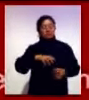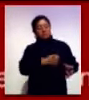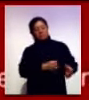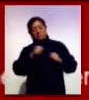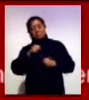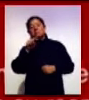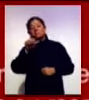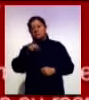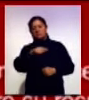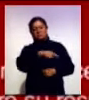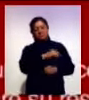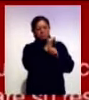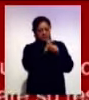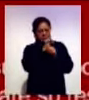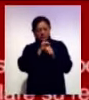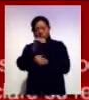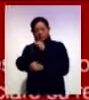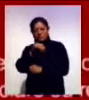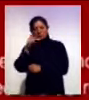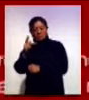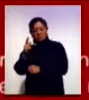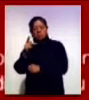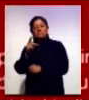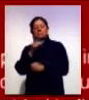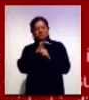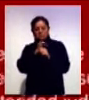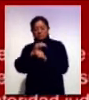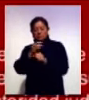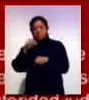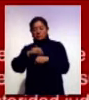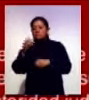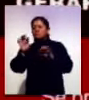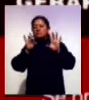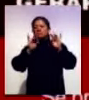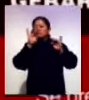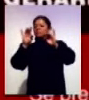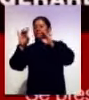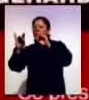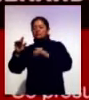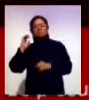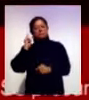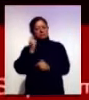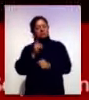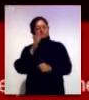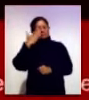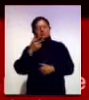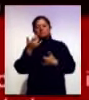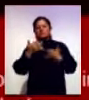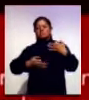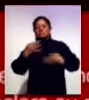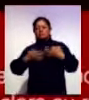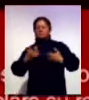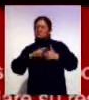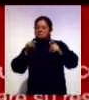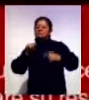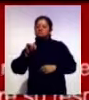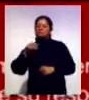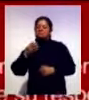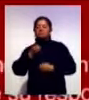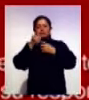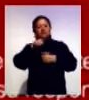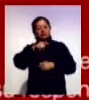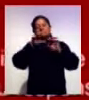Ministerio Público e investigadores realizaron las diligencias correspondientes aportando datos de prueba en el caso, obteniendo que el juez de control librara la orden de aprehensión en contra